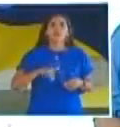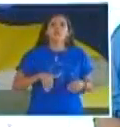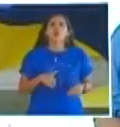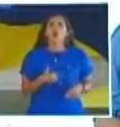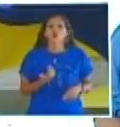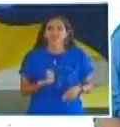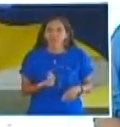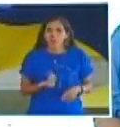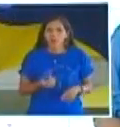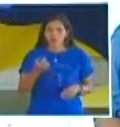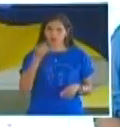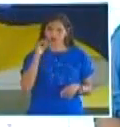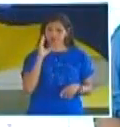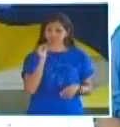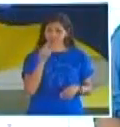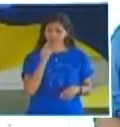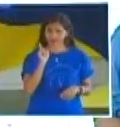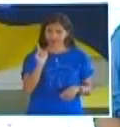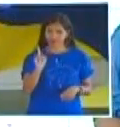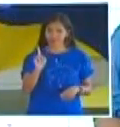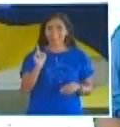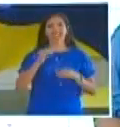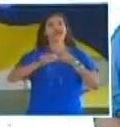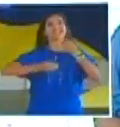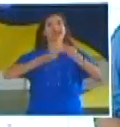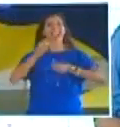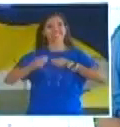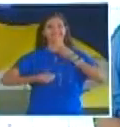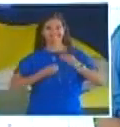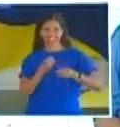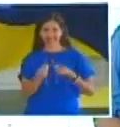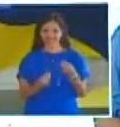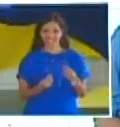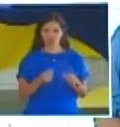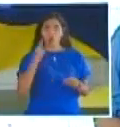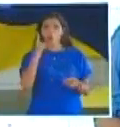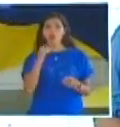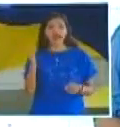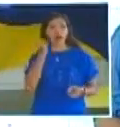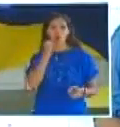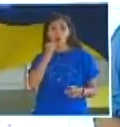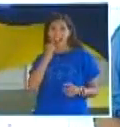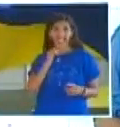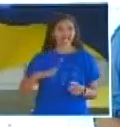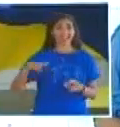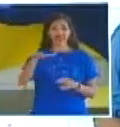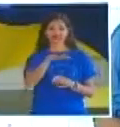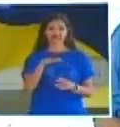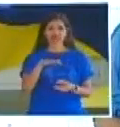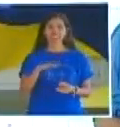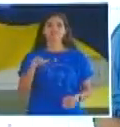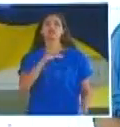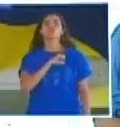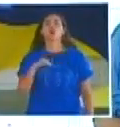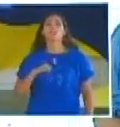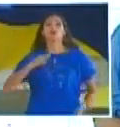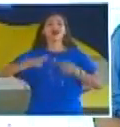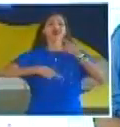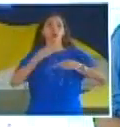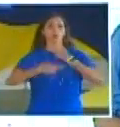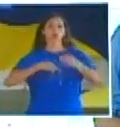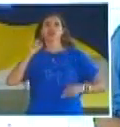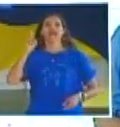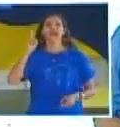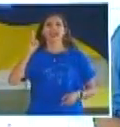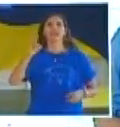podemos declarar y hacer una huelga general indefinida somos los